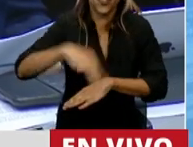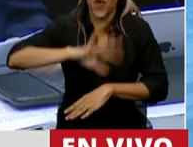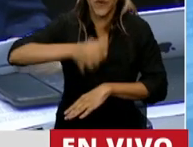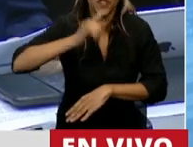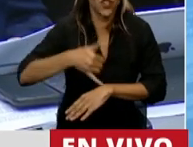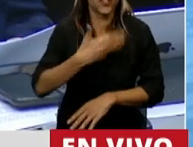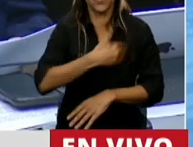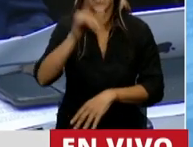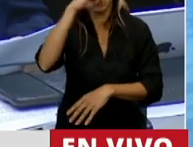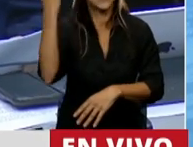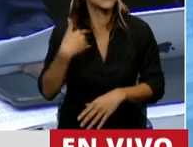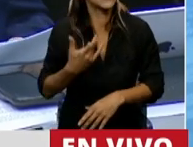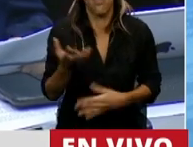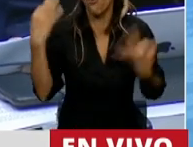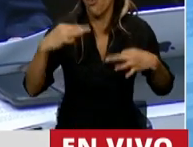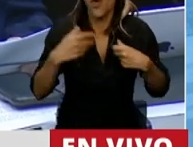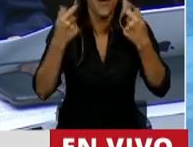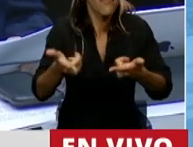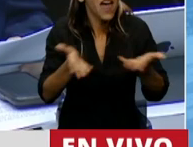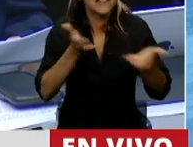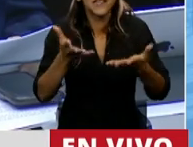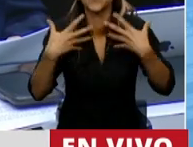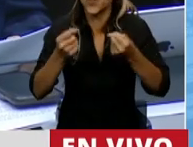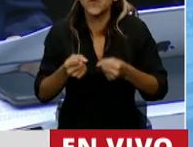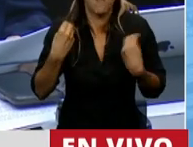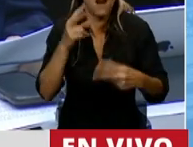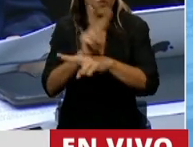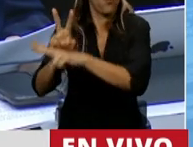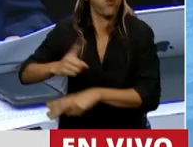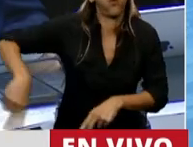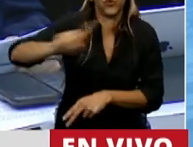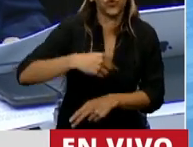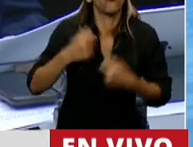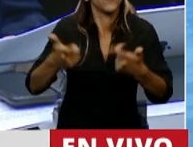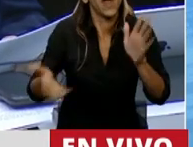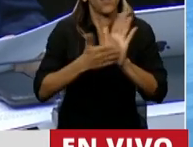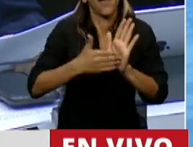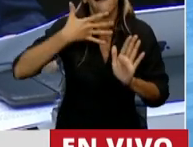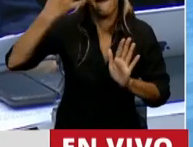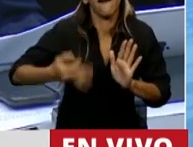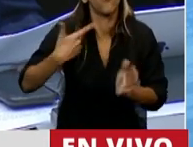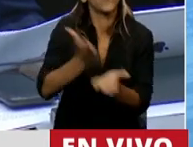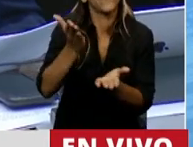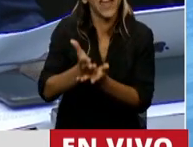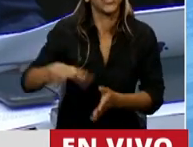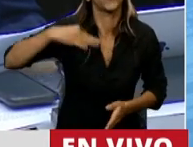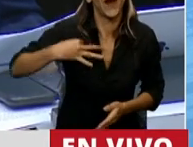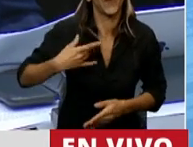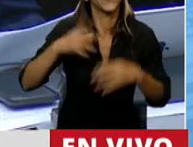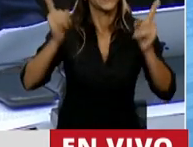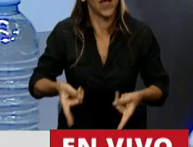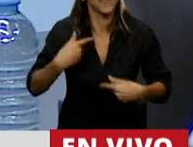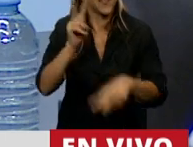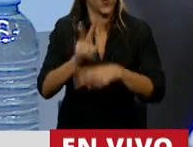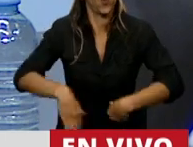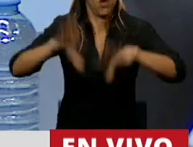regular y fiscalizar la prestación del servicio de salud para lograr una efectiva protección de los derechos a la vida y a la integridad personal. Señor